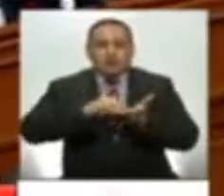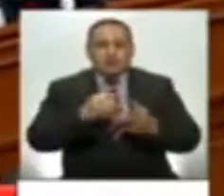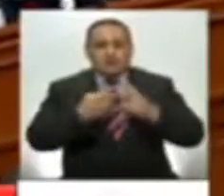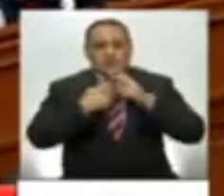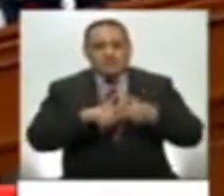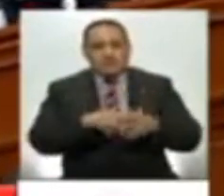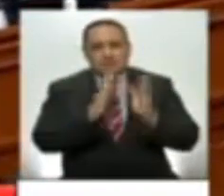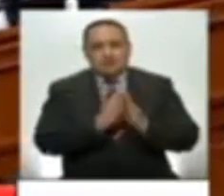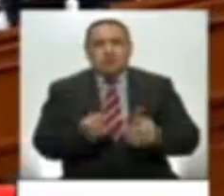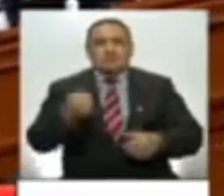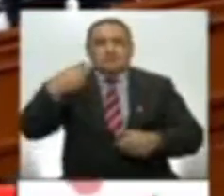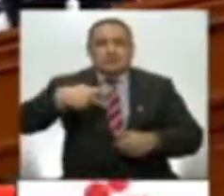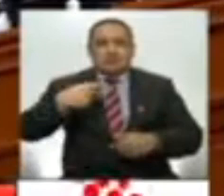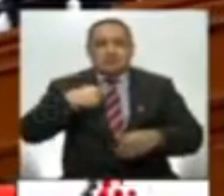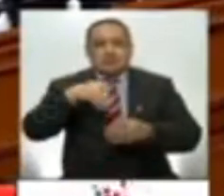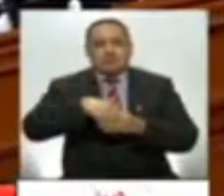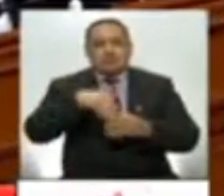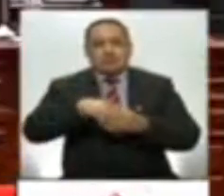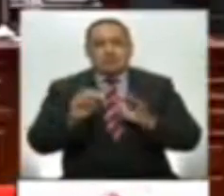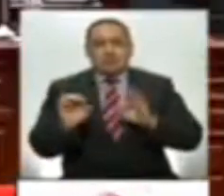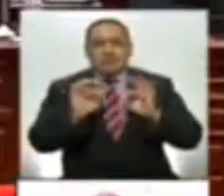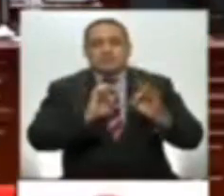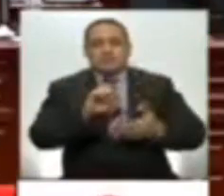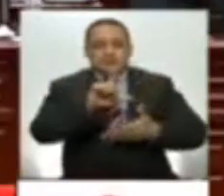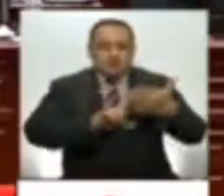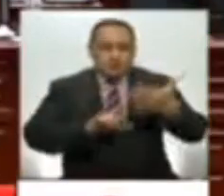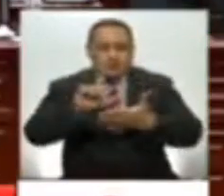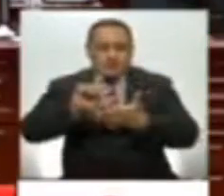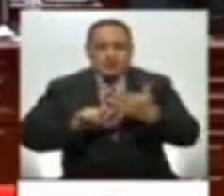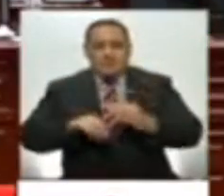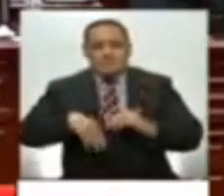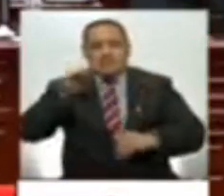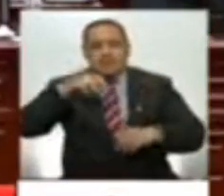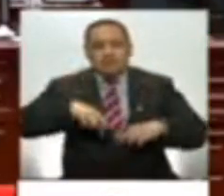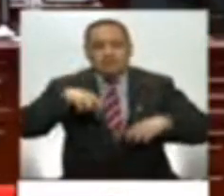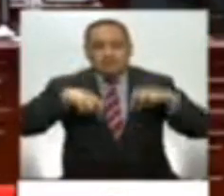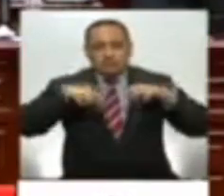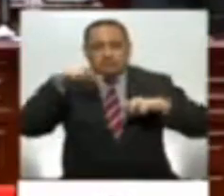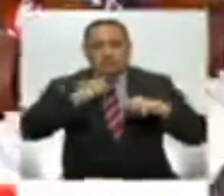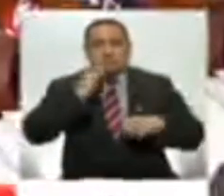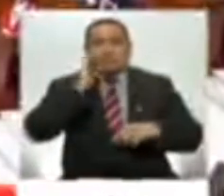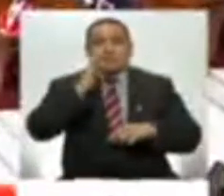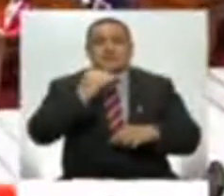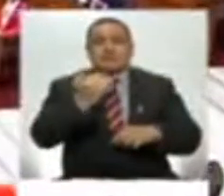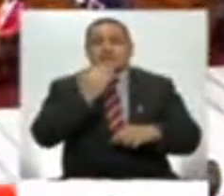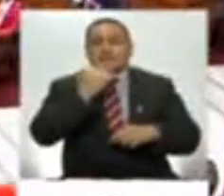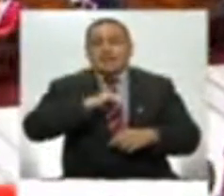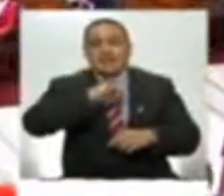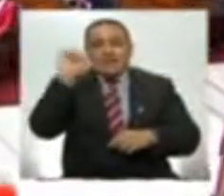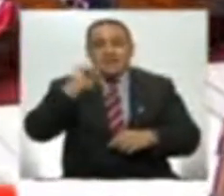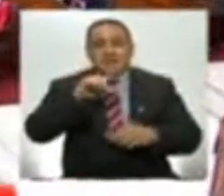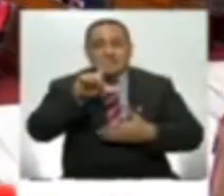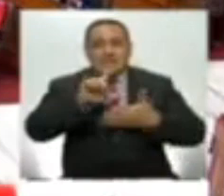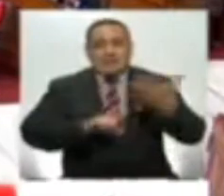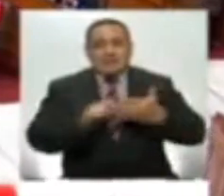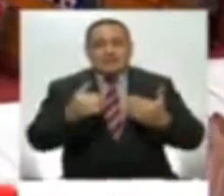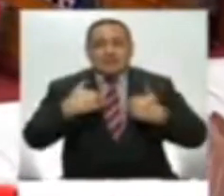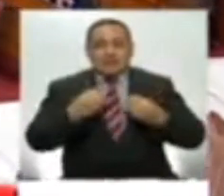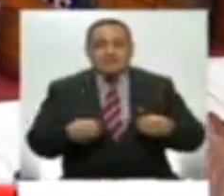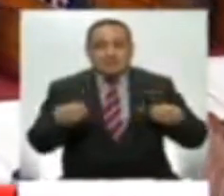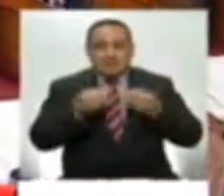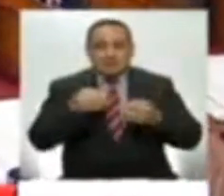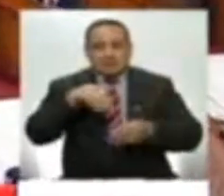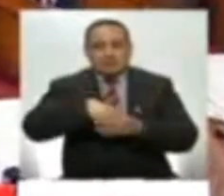procedimiento, una segunda votación entre las dos listas con mayor número de votos, proclamándose a los candidatos de la lista que obtenga